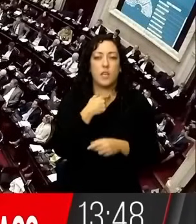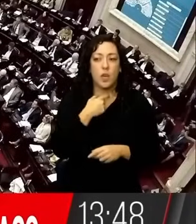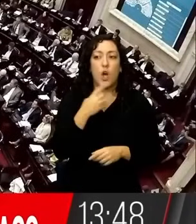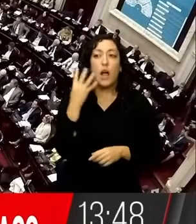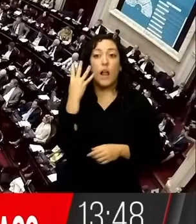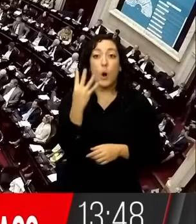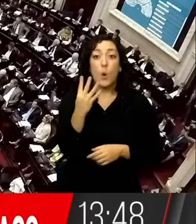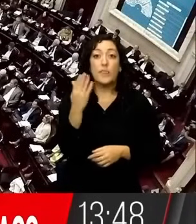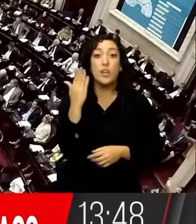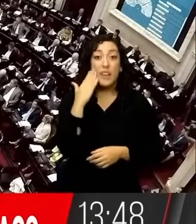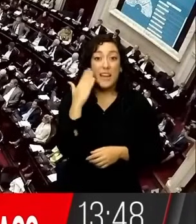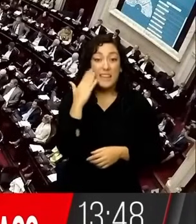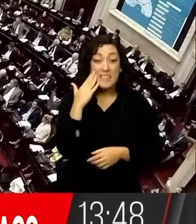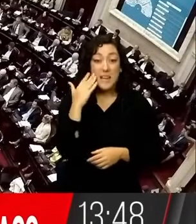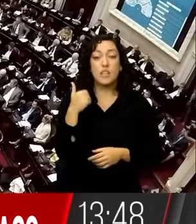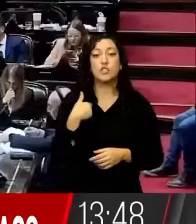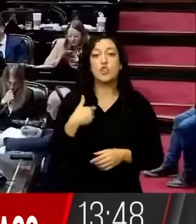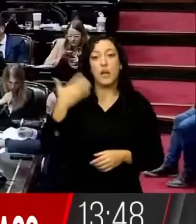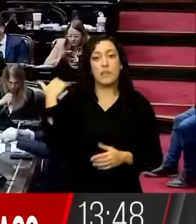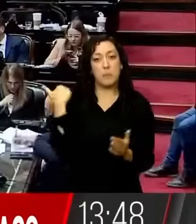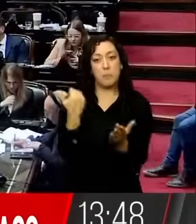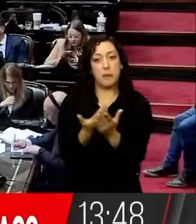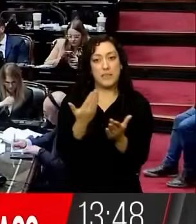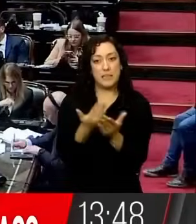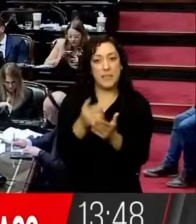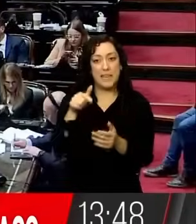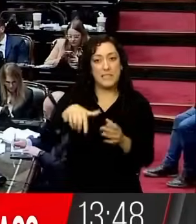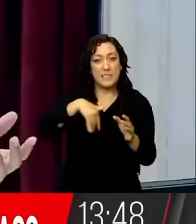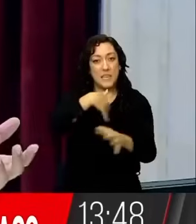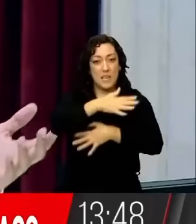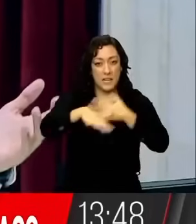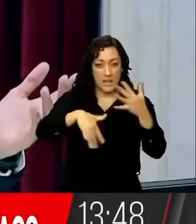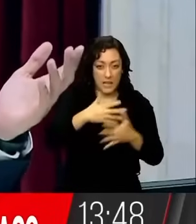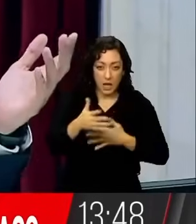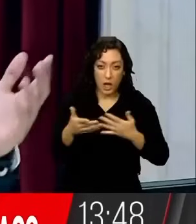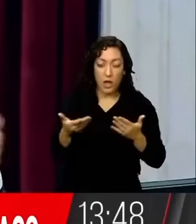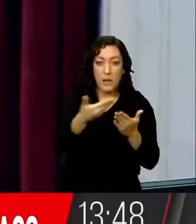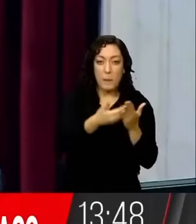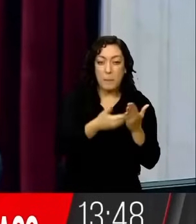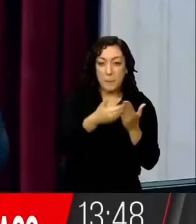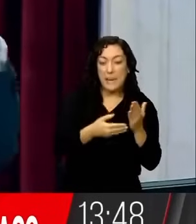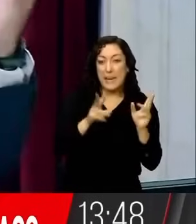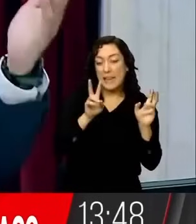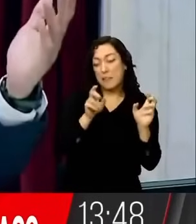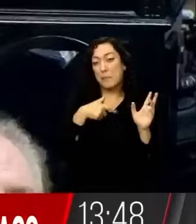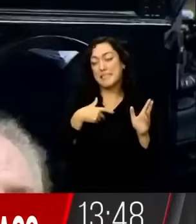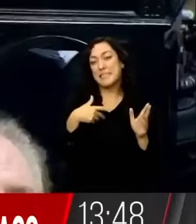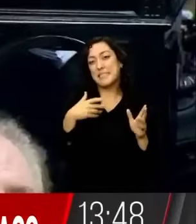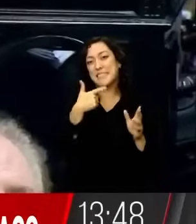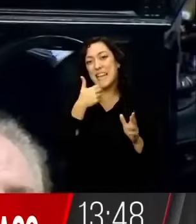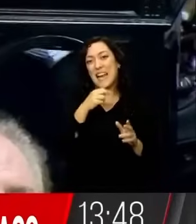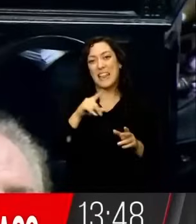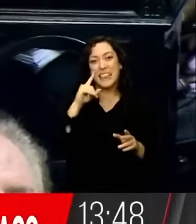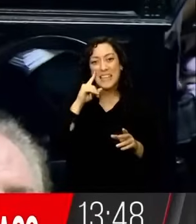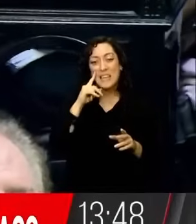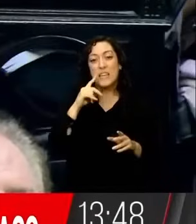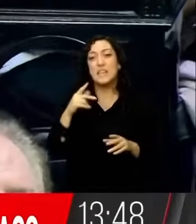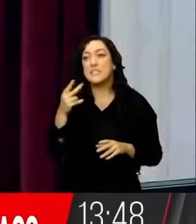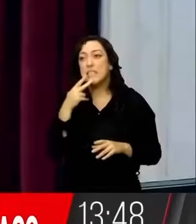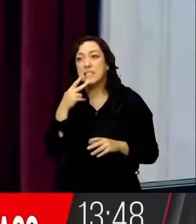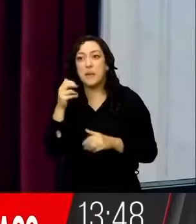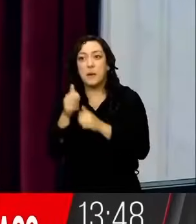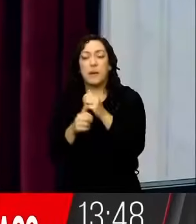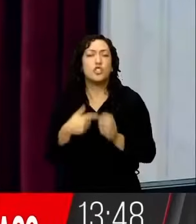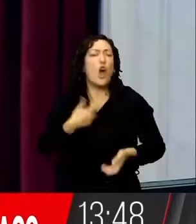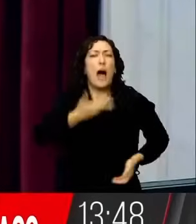de la tarde planteé que este enchastre entre el lobby de la papelera Sarandí. Pero vote, diputada, no es momento,